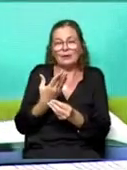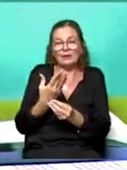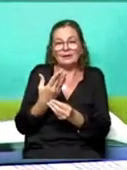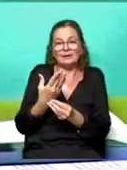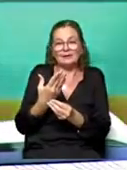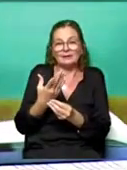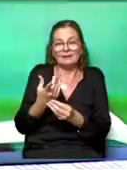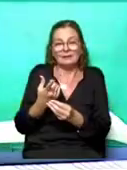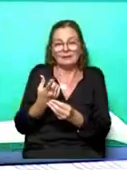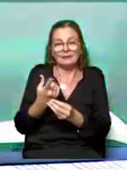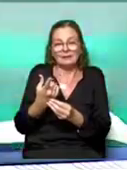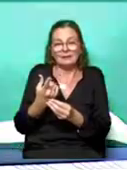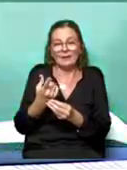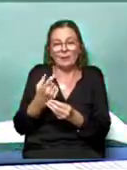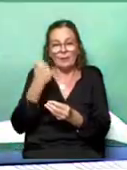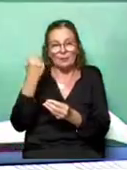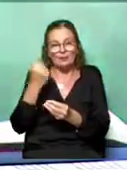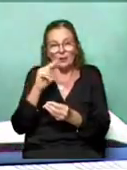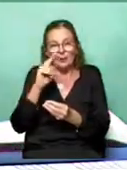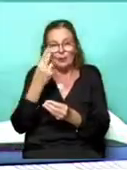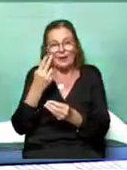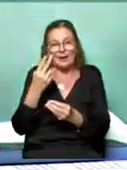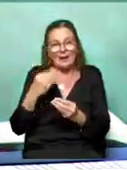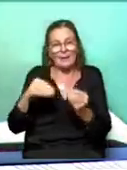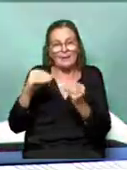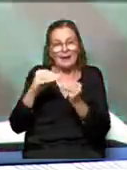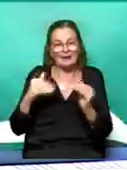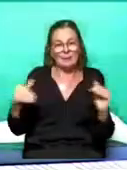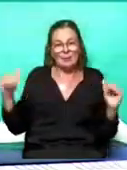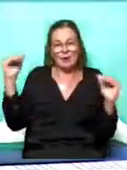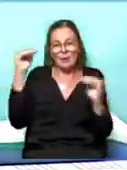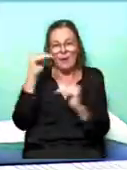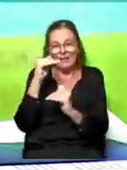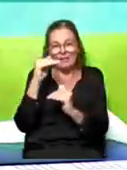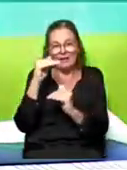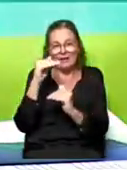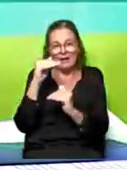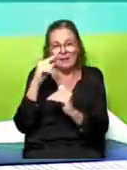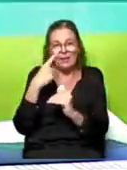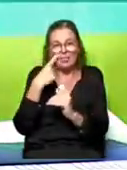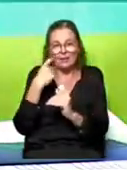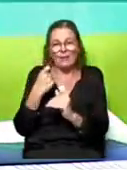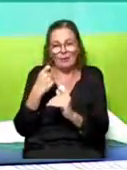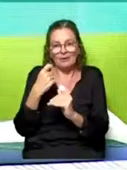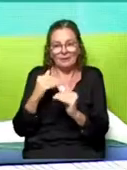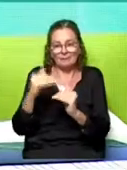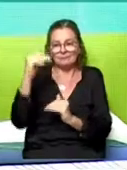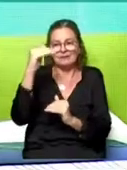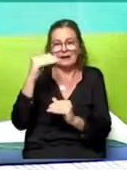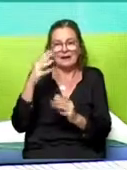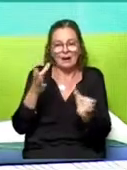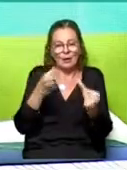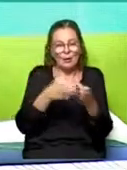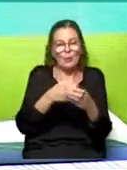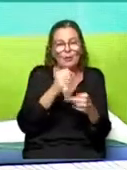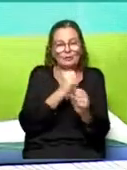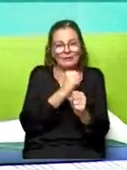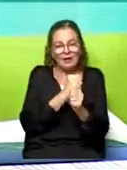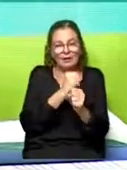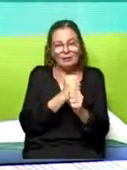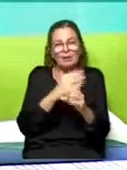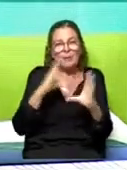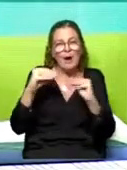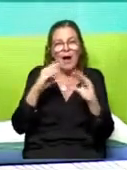de Gini lo mide gravísimo. El Uruguay cada vez tiene una desigualdad muy marcada. La clase trabajadora, porque cuando estamos